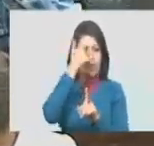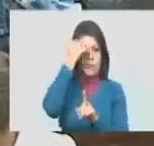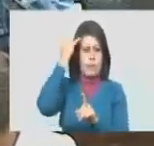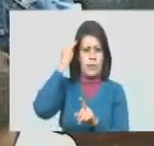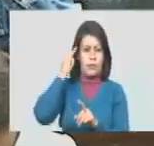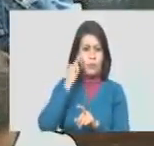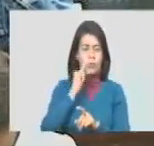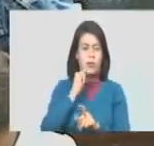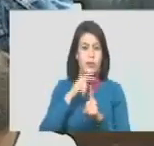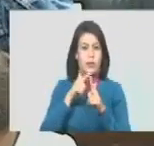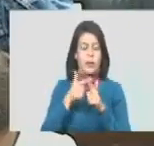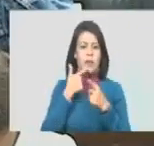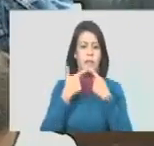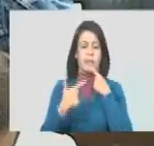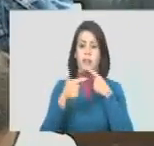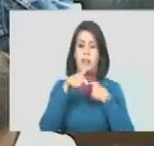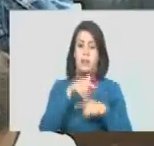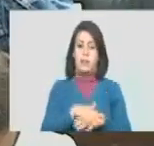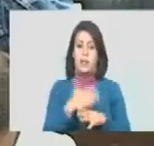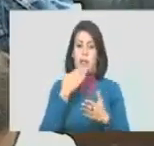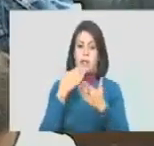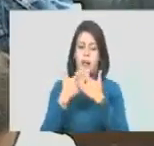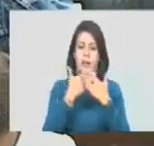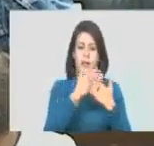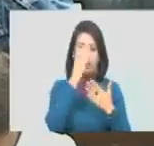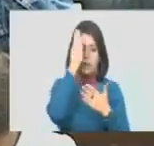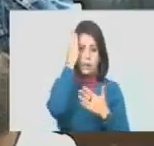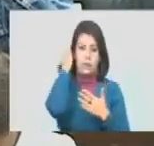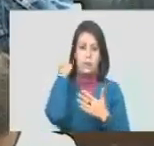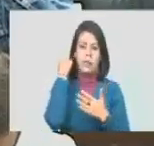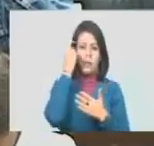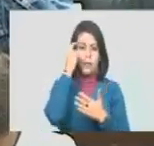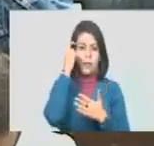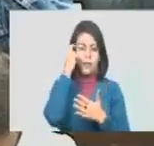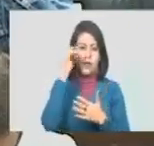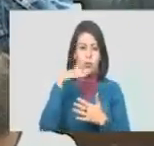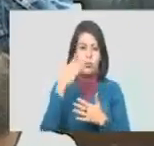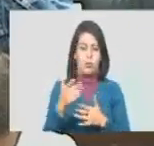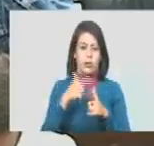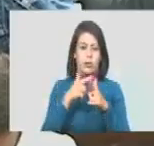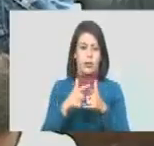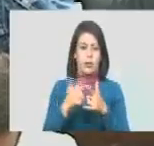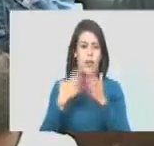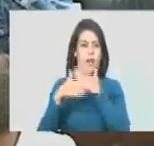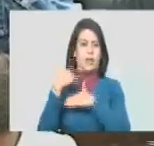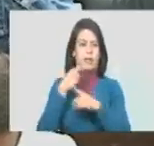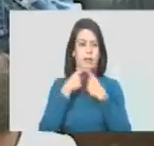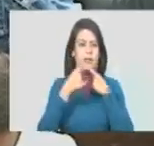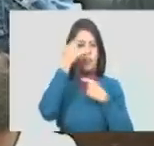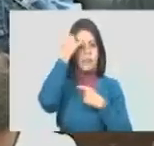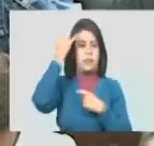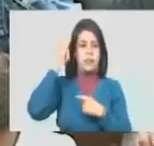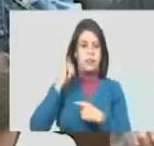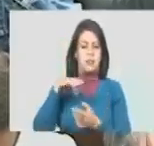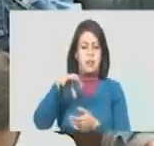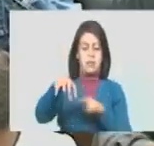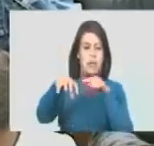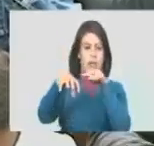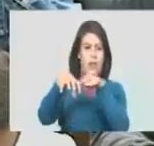yaracuyanos, expresarle y agradecer, reivindicar una fecha cuando en tiempos anteriores se decía que Yaracuy era una